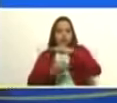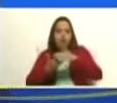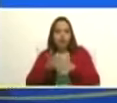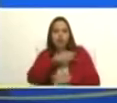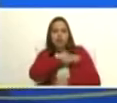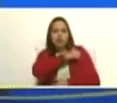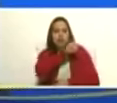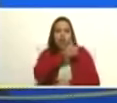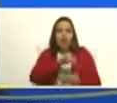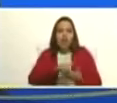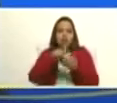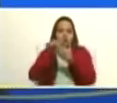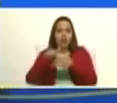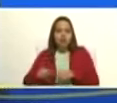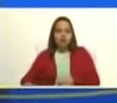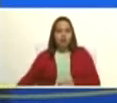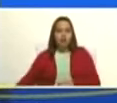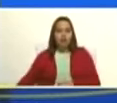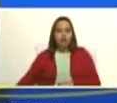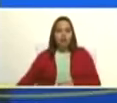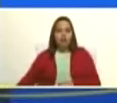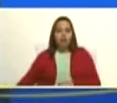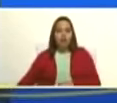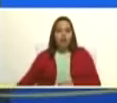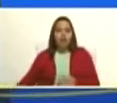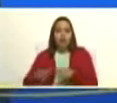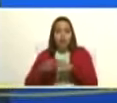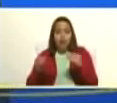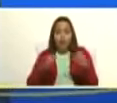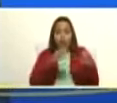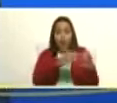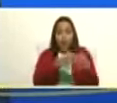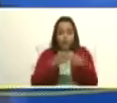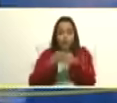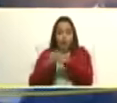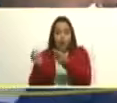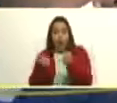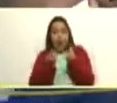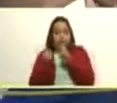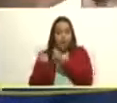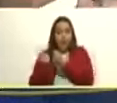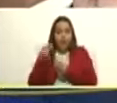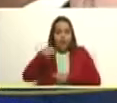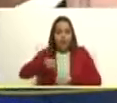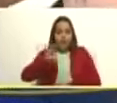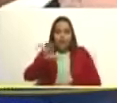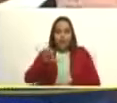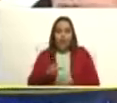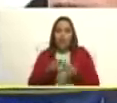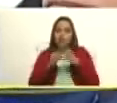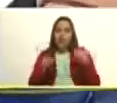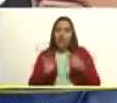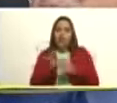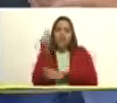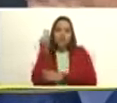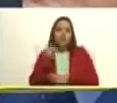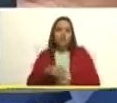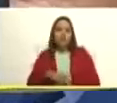directivos, dirigentes de todas las cámaras económicas del país, de todas las